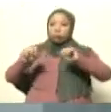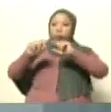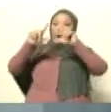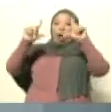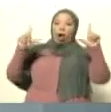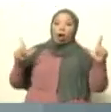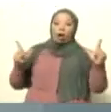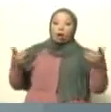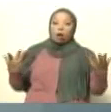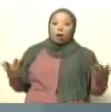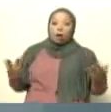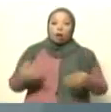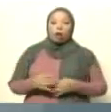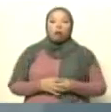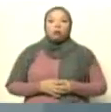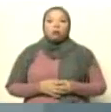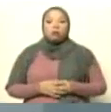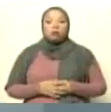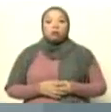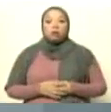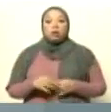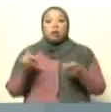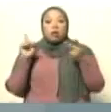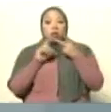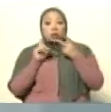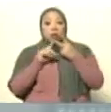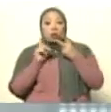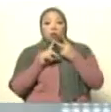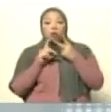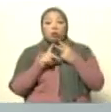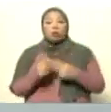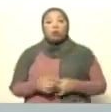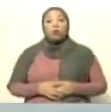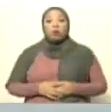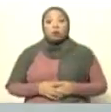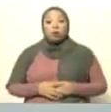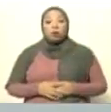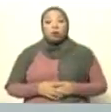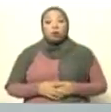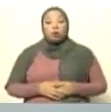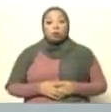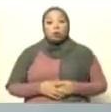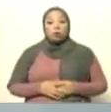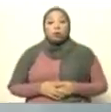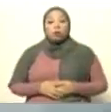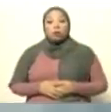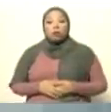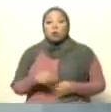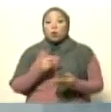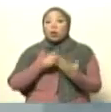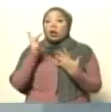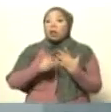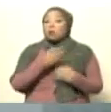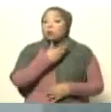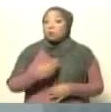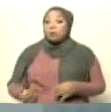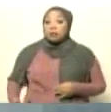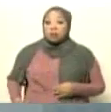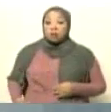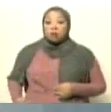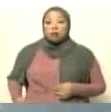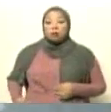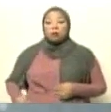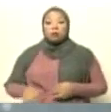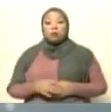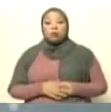Miraflor. Se monta todo el escenario. Inclusive yo llamo al decán del presidente y le digo que le pase